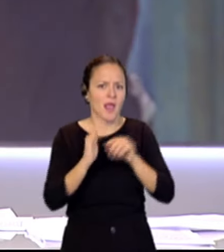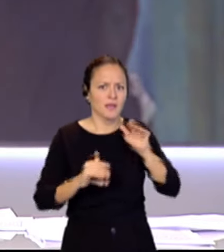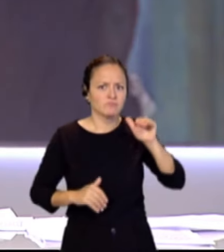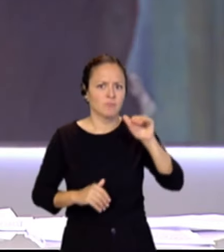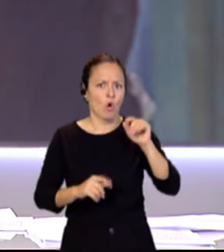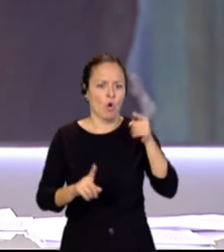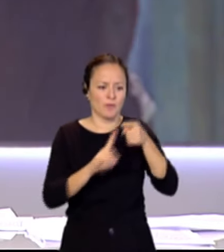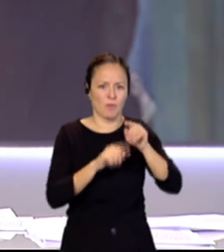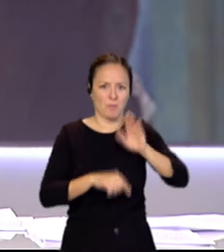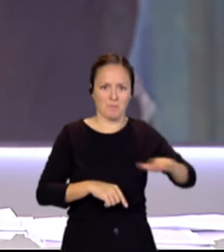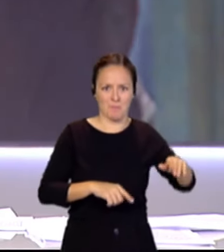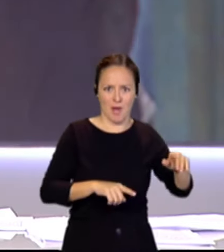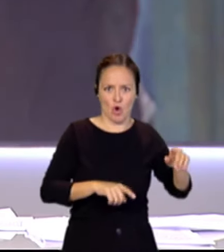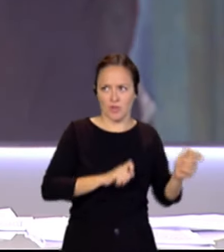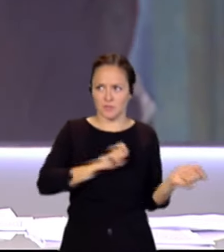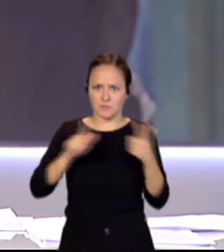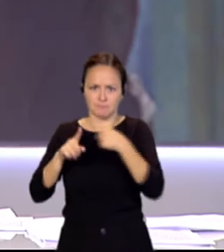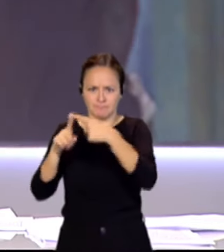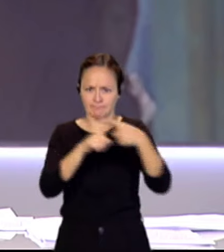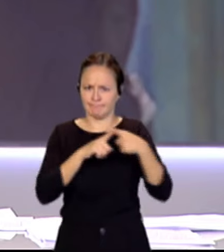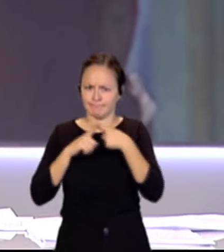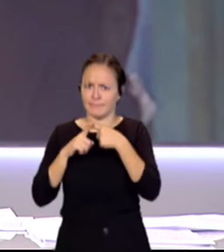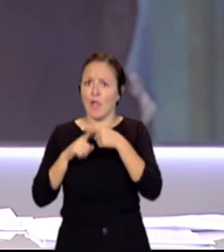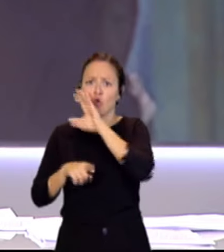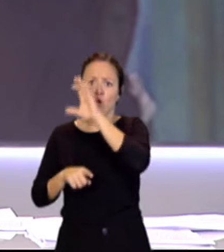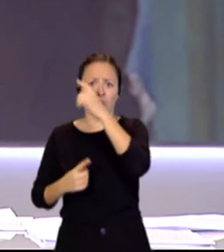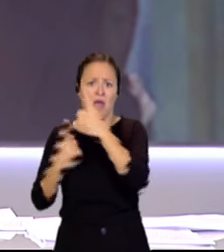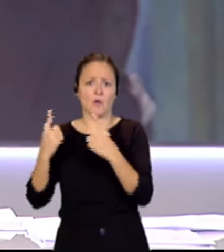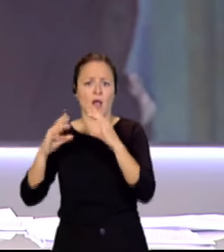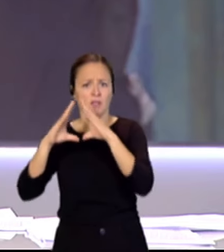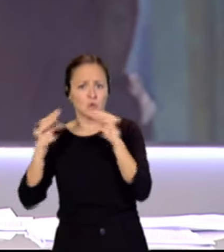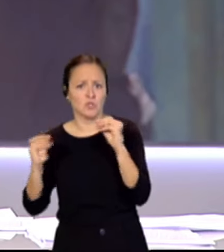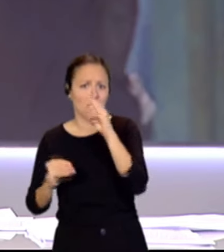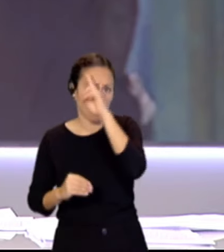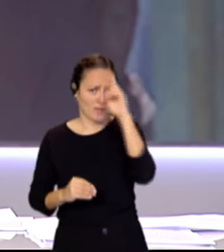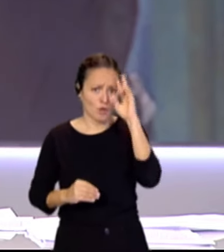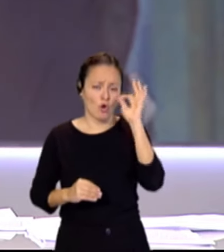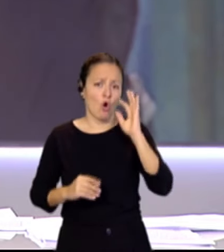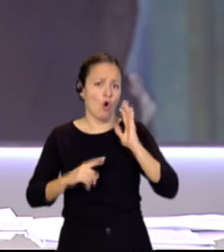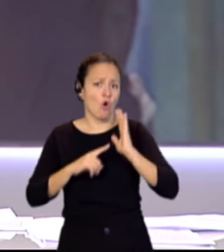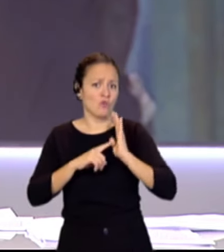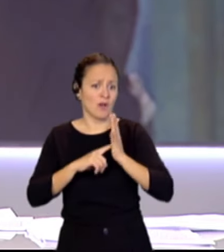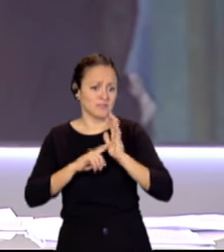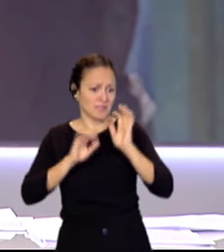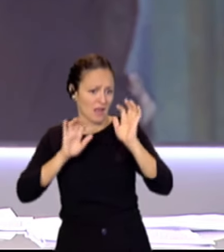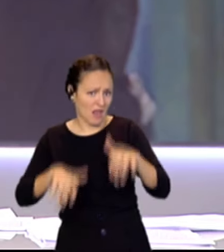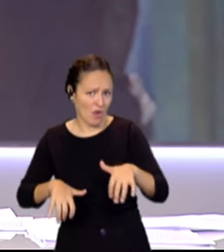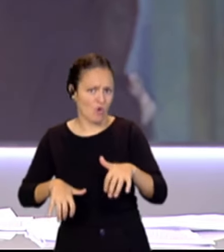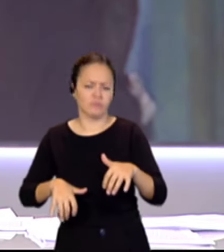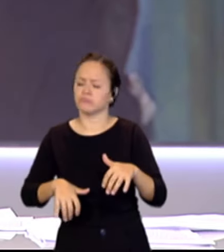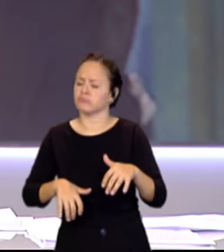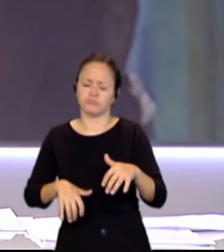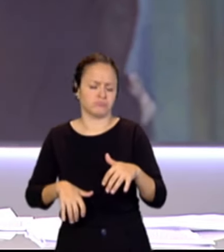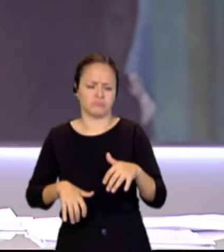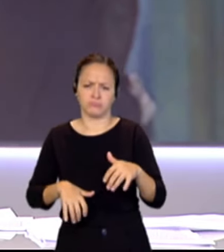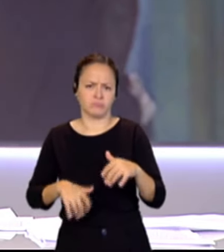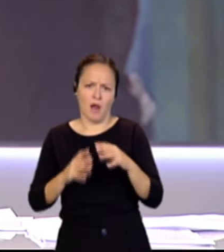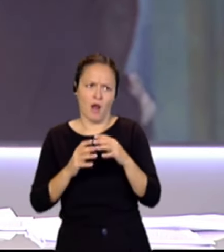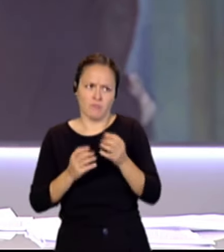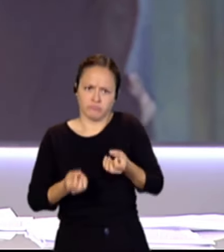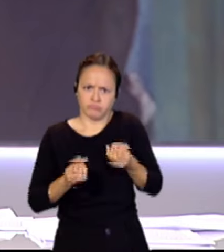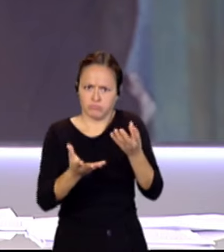migrantes por todas las comunidades hay varias regiones como Andalucía Madrid o Castilla y león que han criticado que en esa negociación no